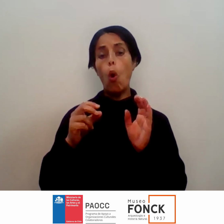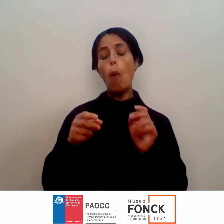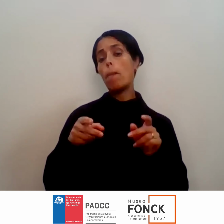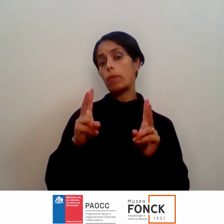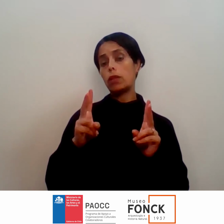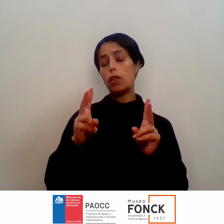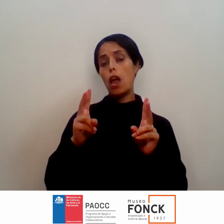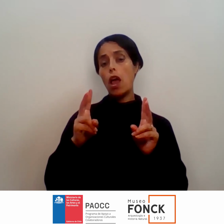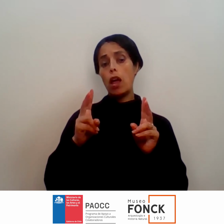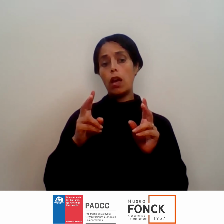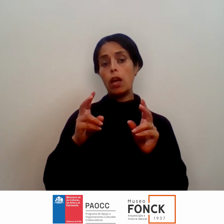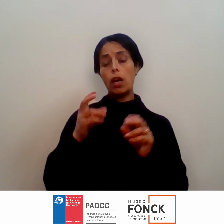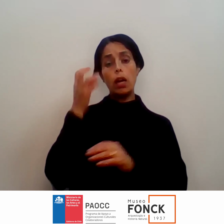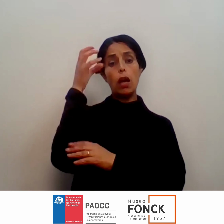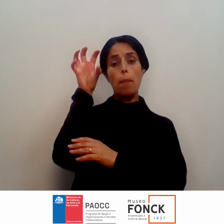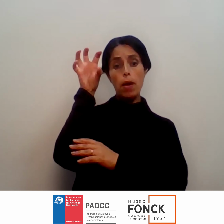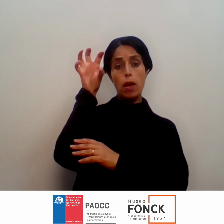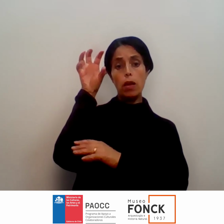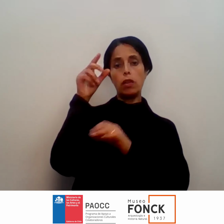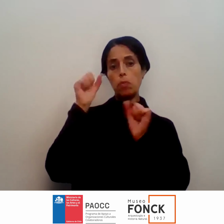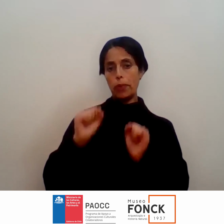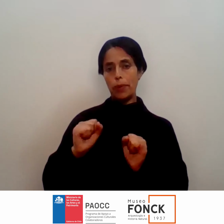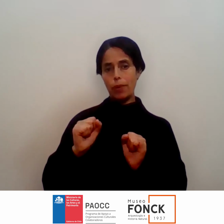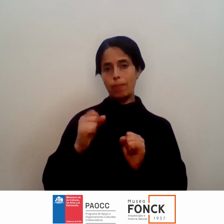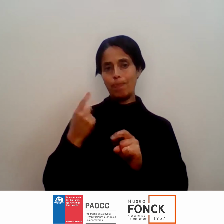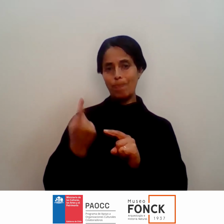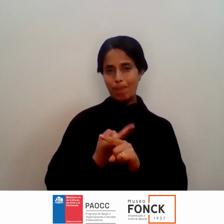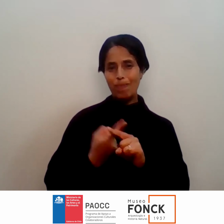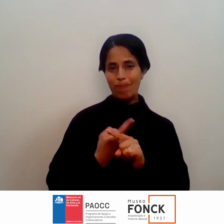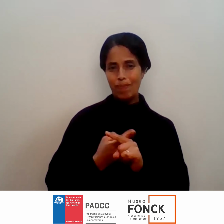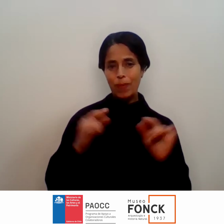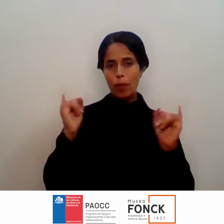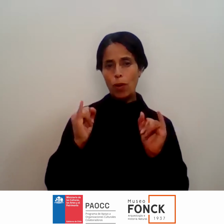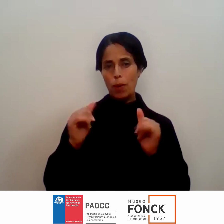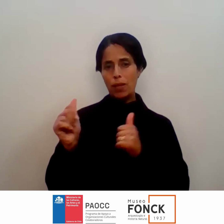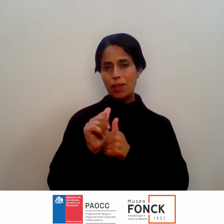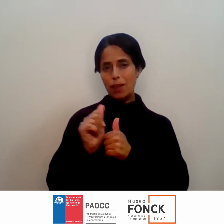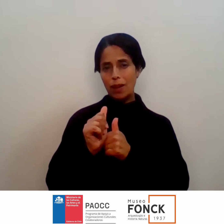una conversación más cercana.